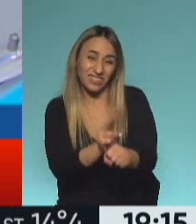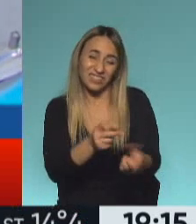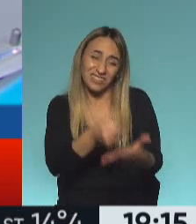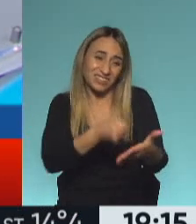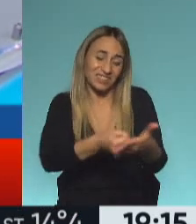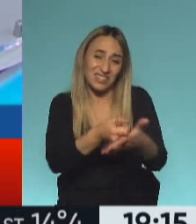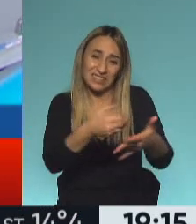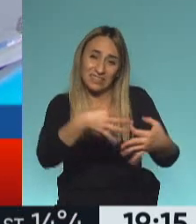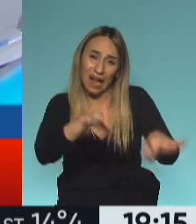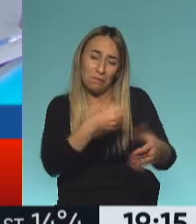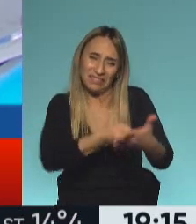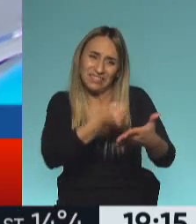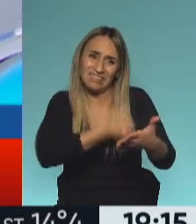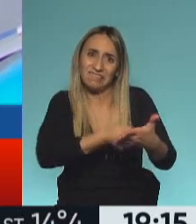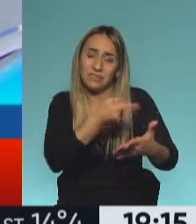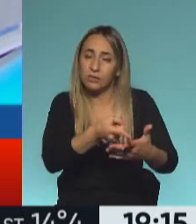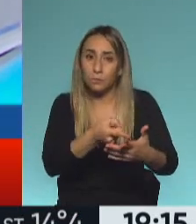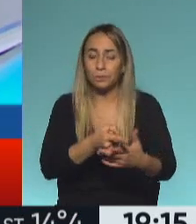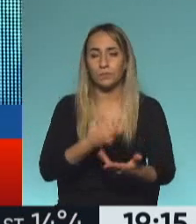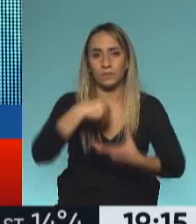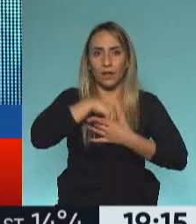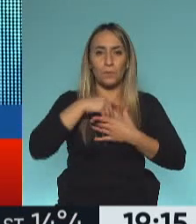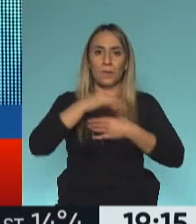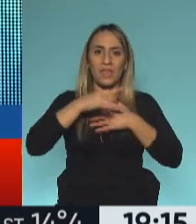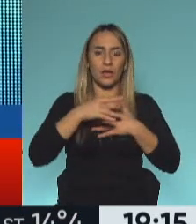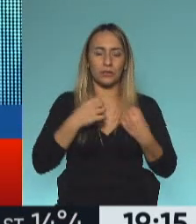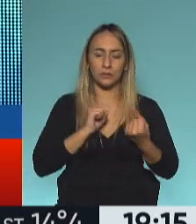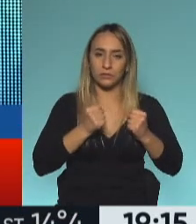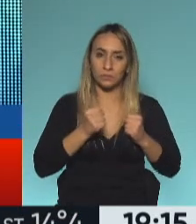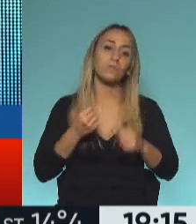El estudio marca que el 40% del personal de salud hoy